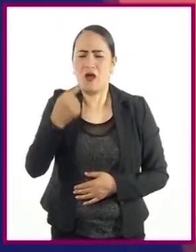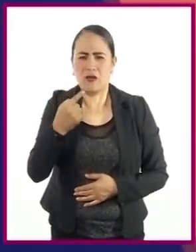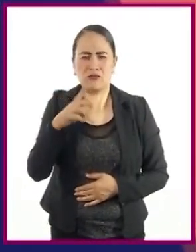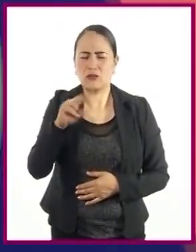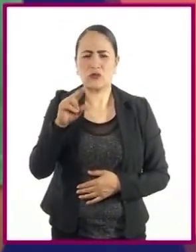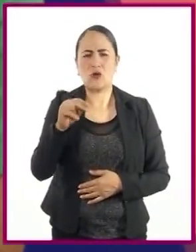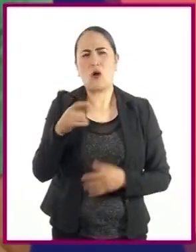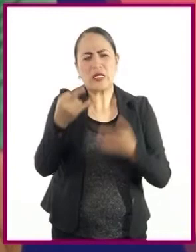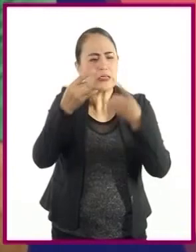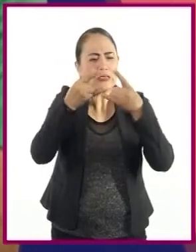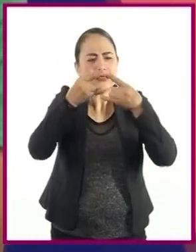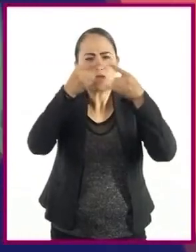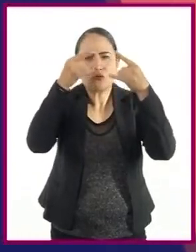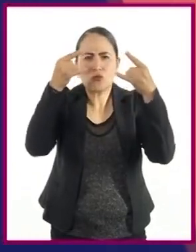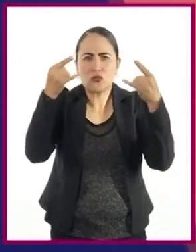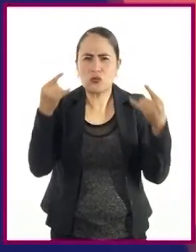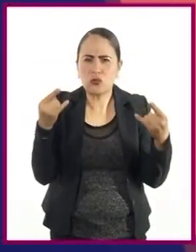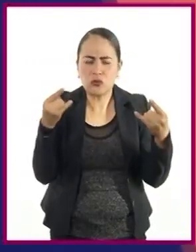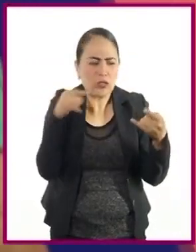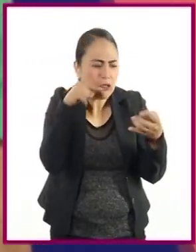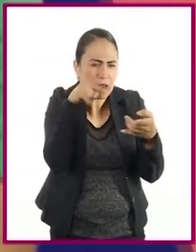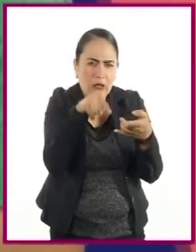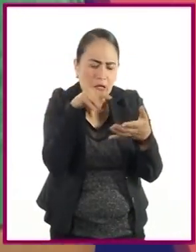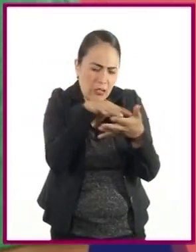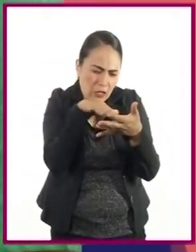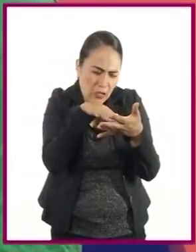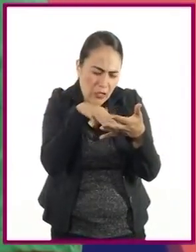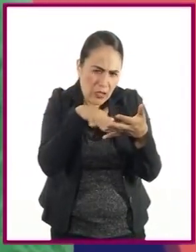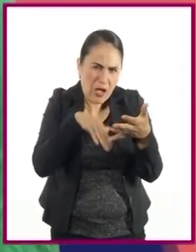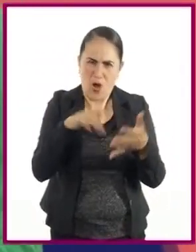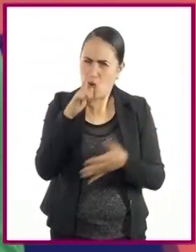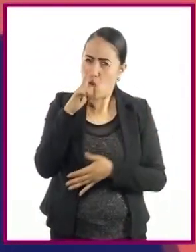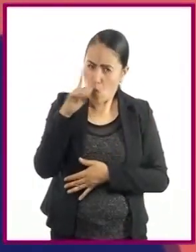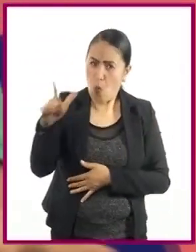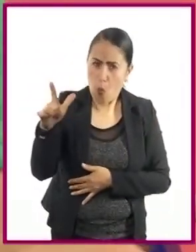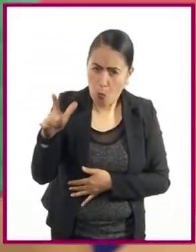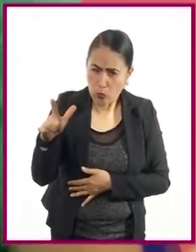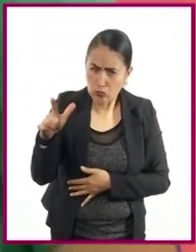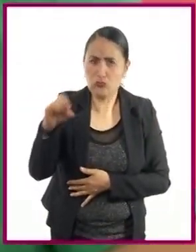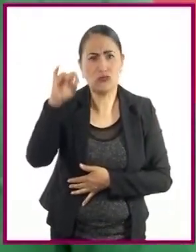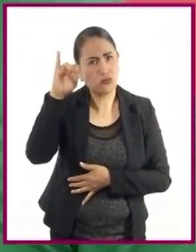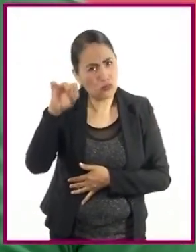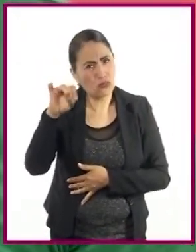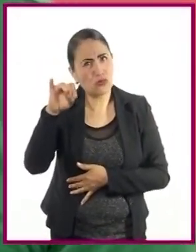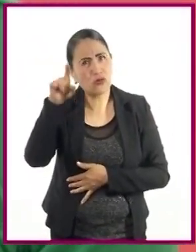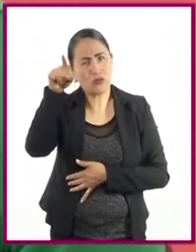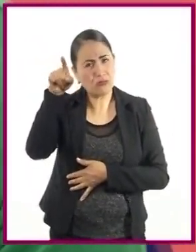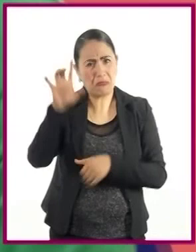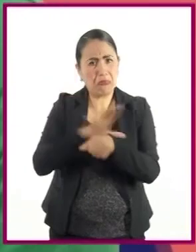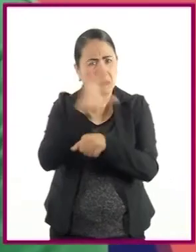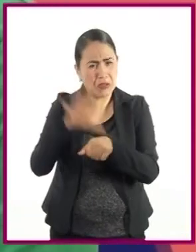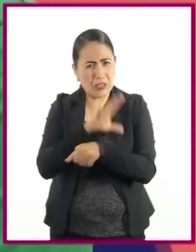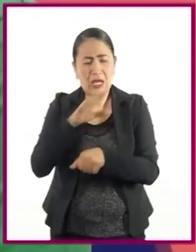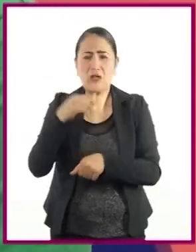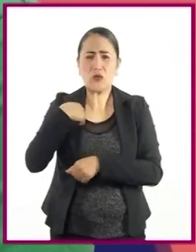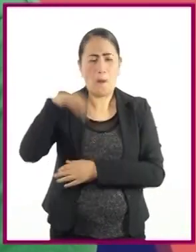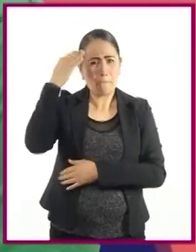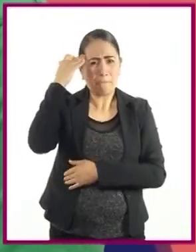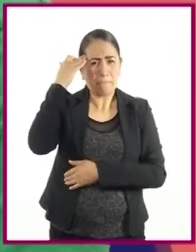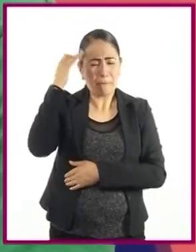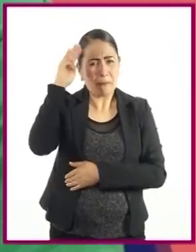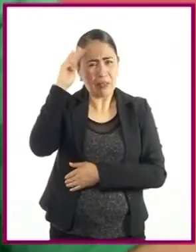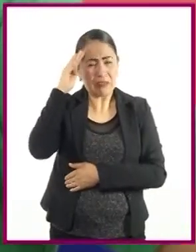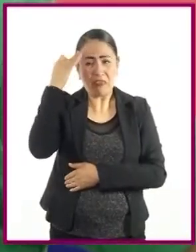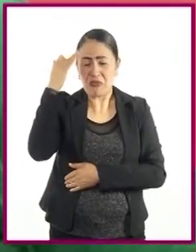sino que el cuento acaba de mencionar que había luz eléctrica. Yo pensé que el cuento se situaba en un tiempo diferente.